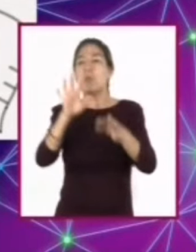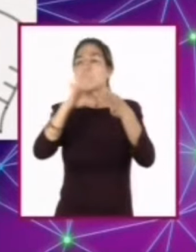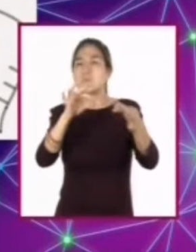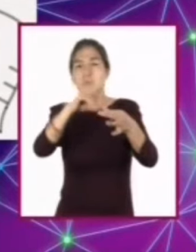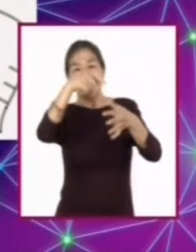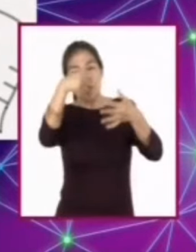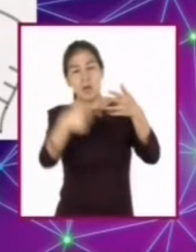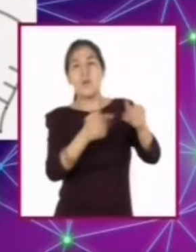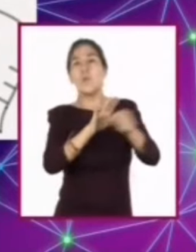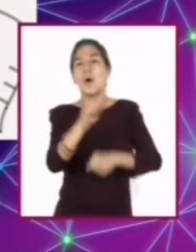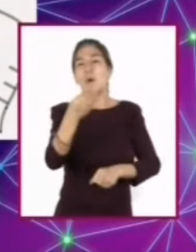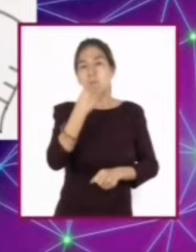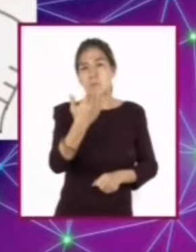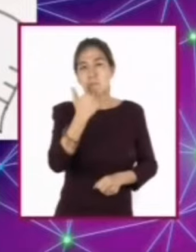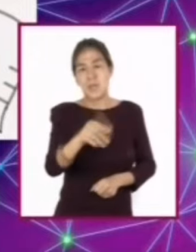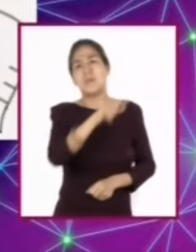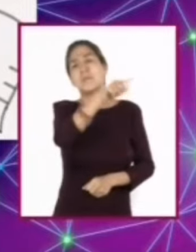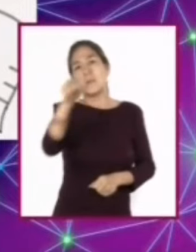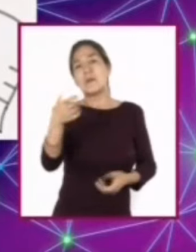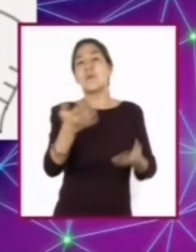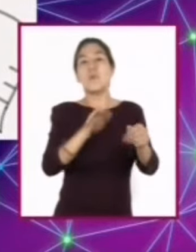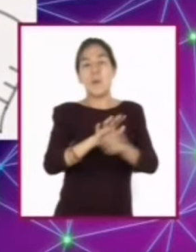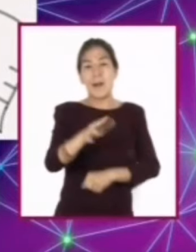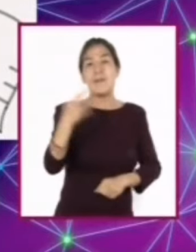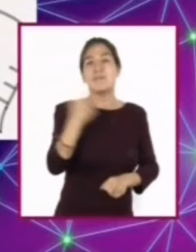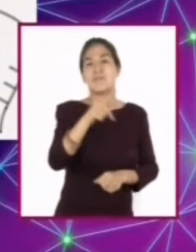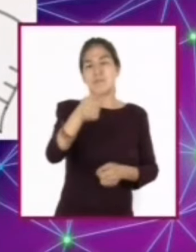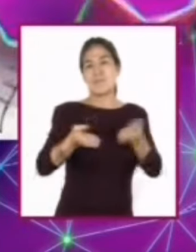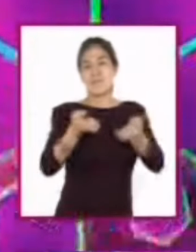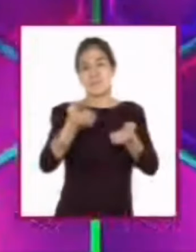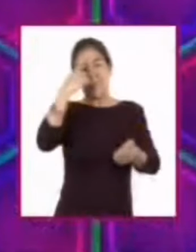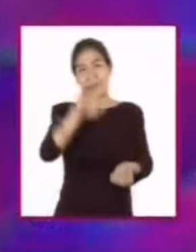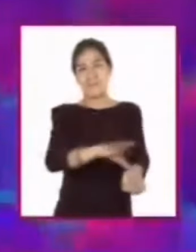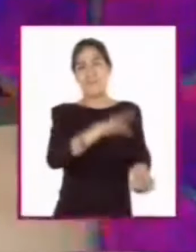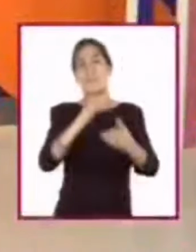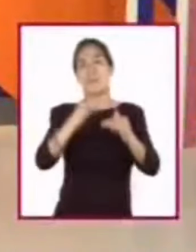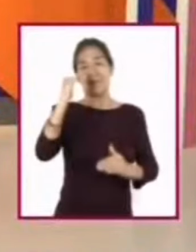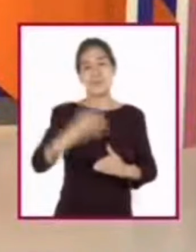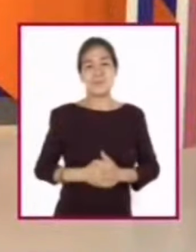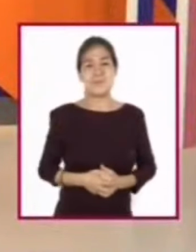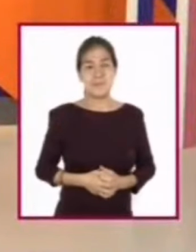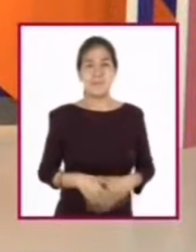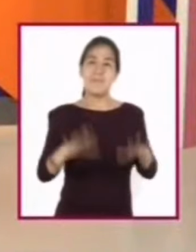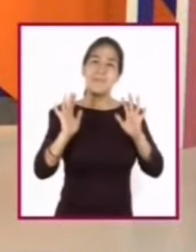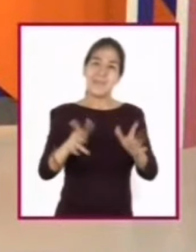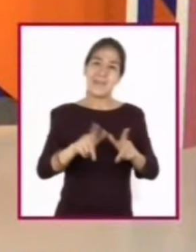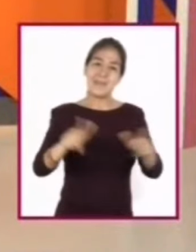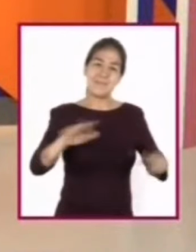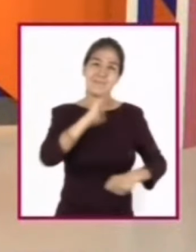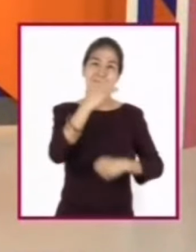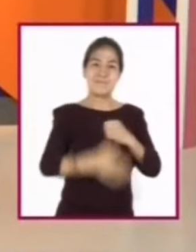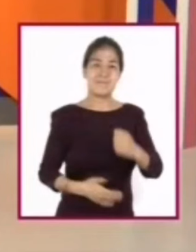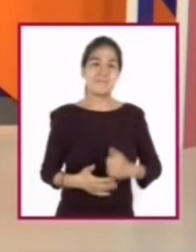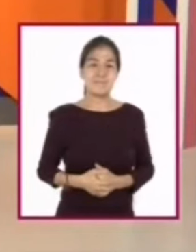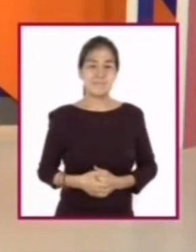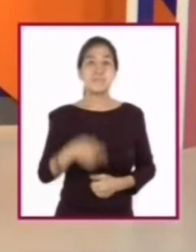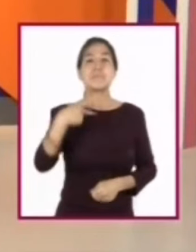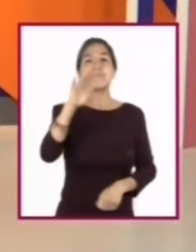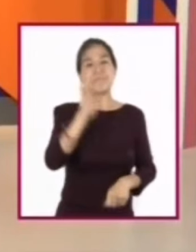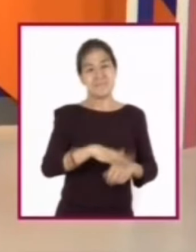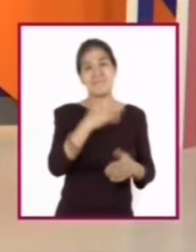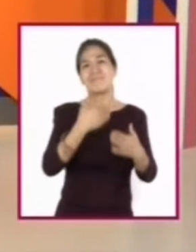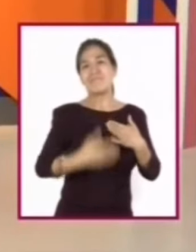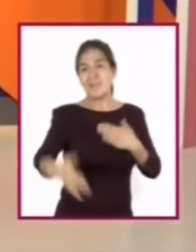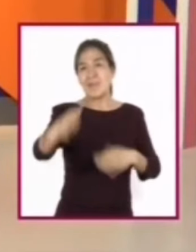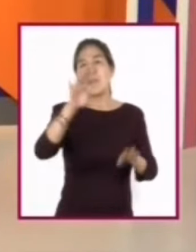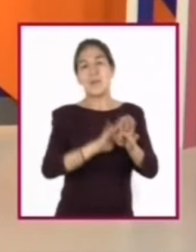correcta de acuerdo con sus necesidades energéticas. Listo, terminamos, pero aún nos queda